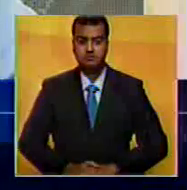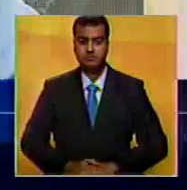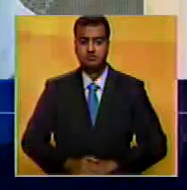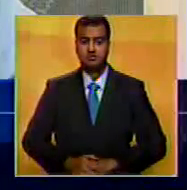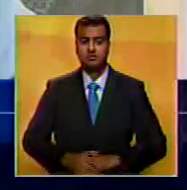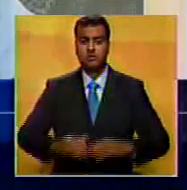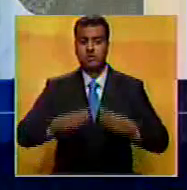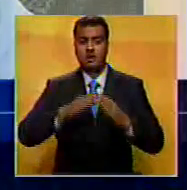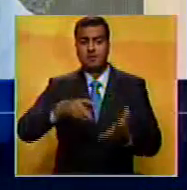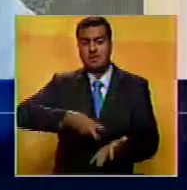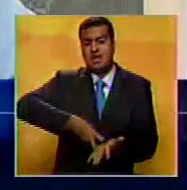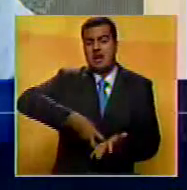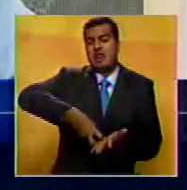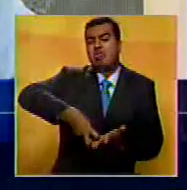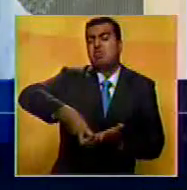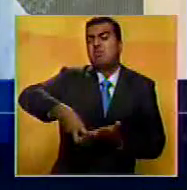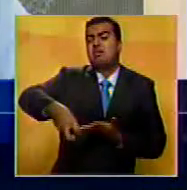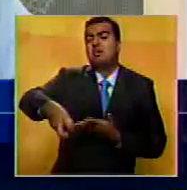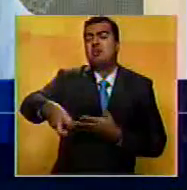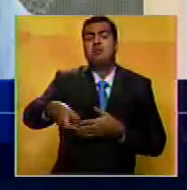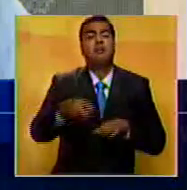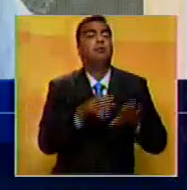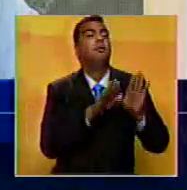absolutamente arrastrado,